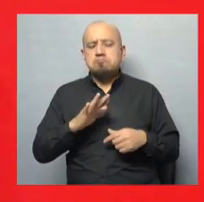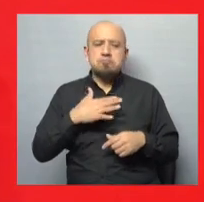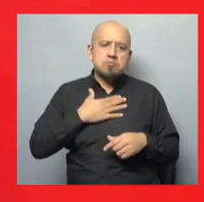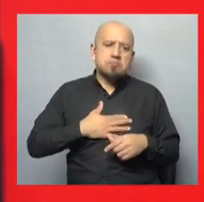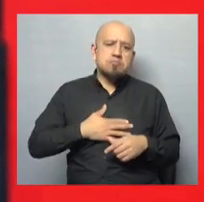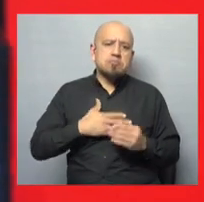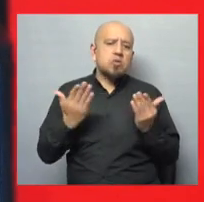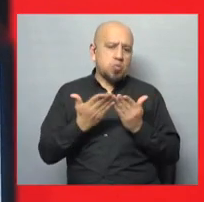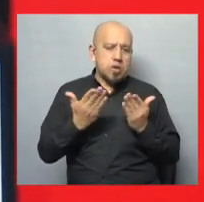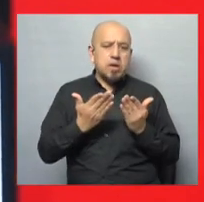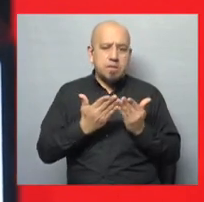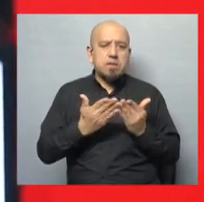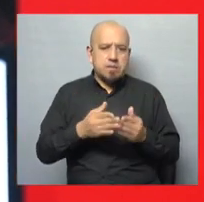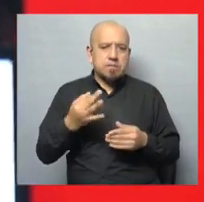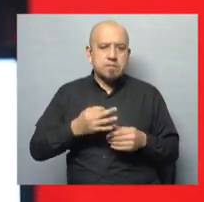alumno